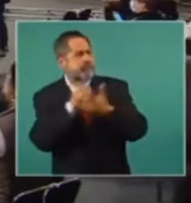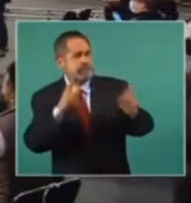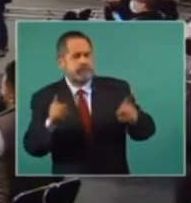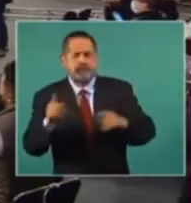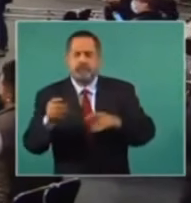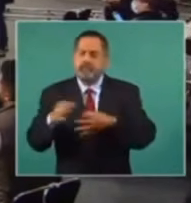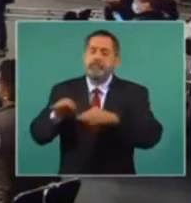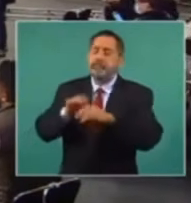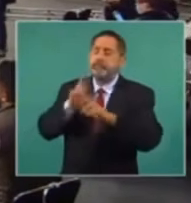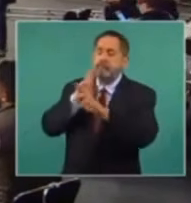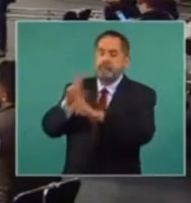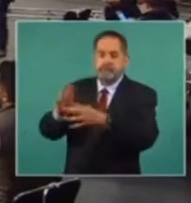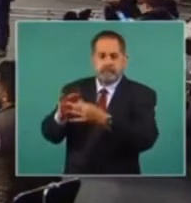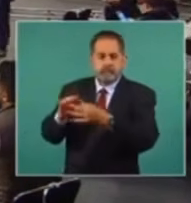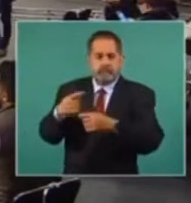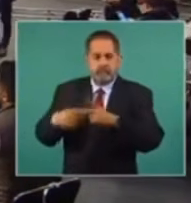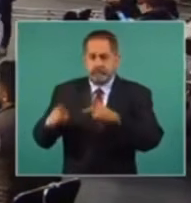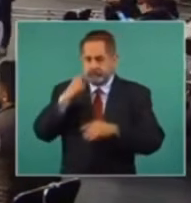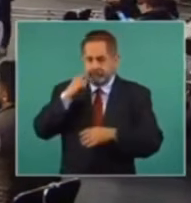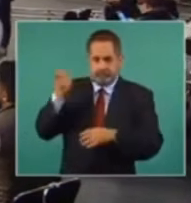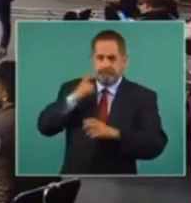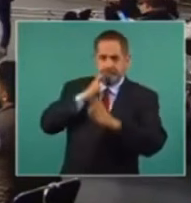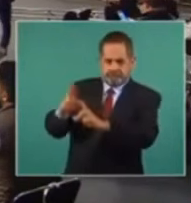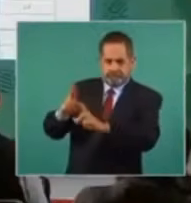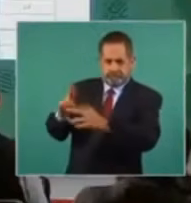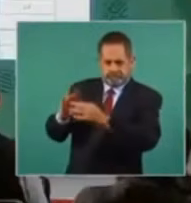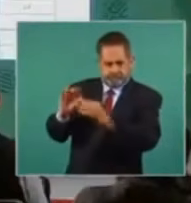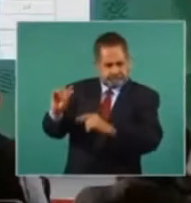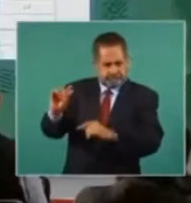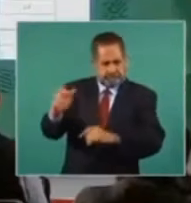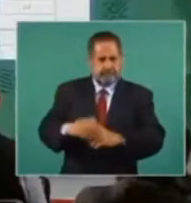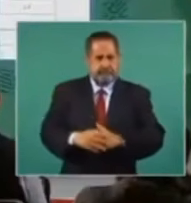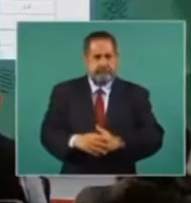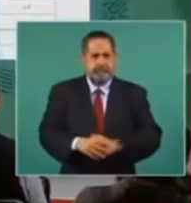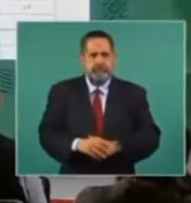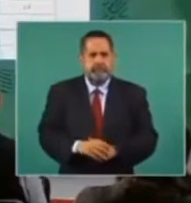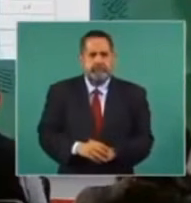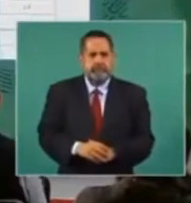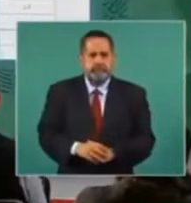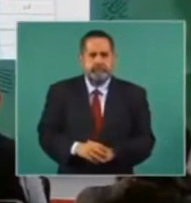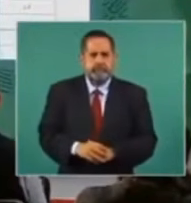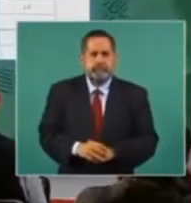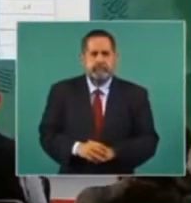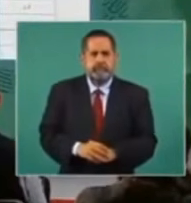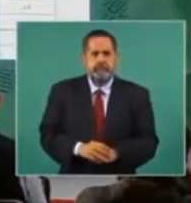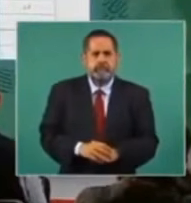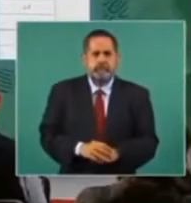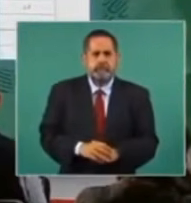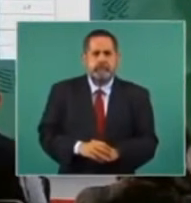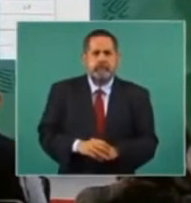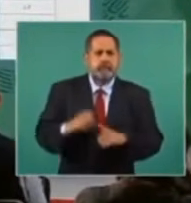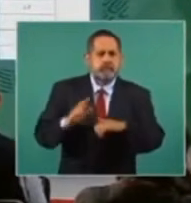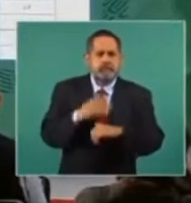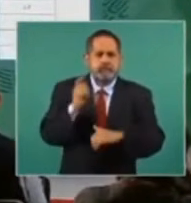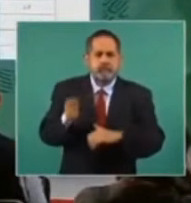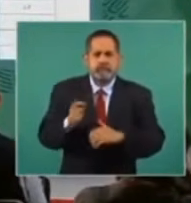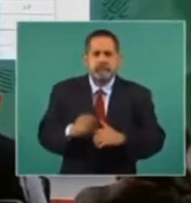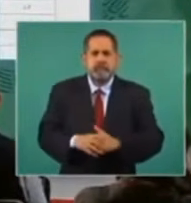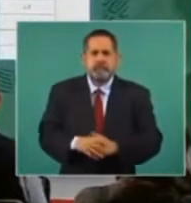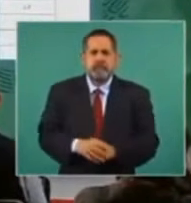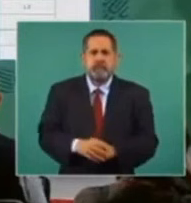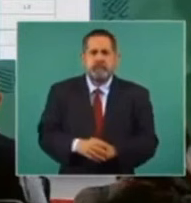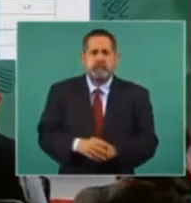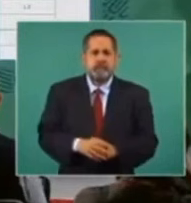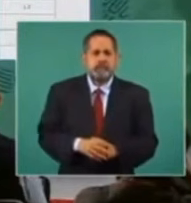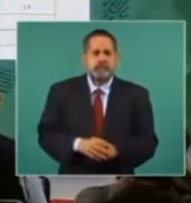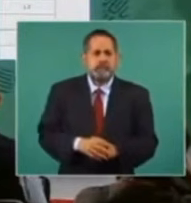Dice el presidente, es lamentable que un periodista como tú, Jorge, esté desinformado.